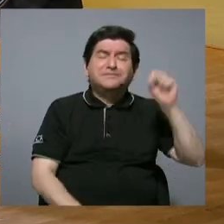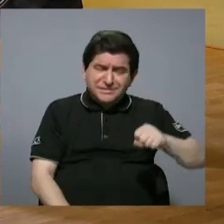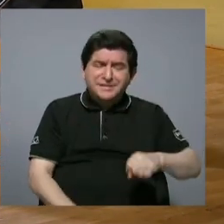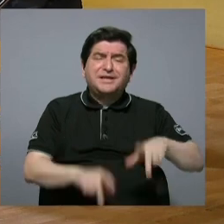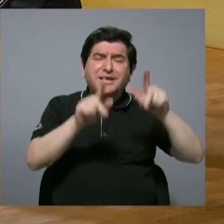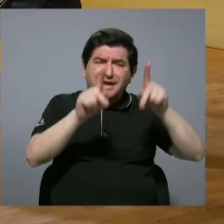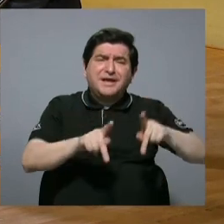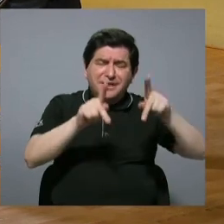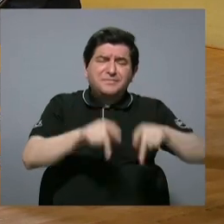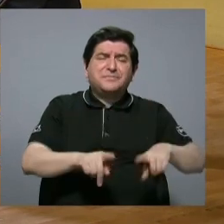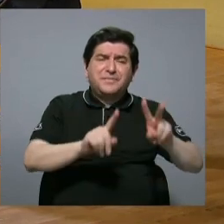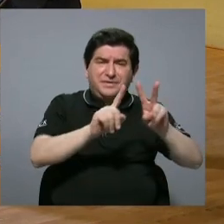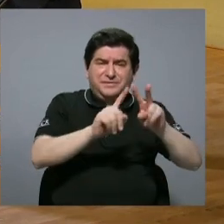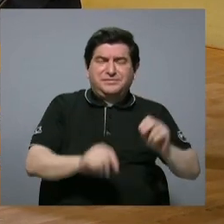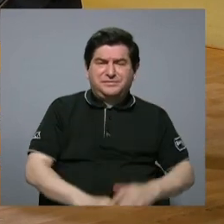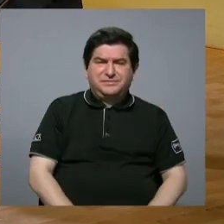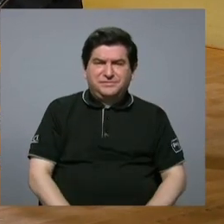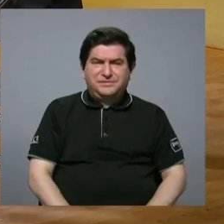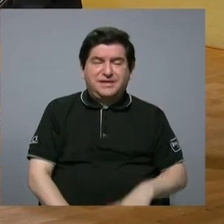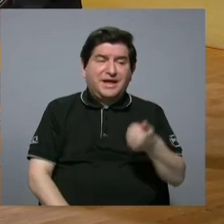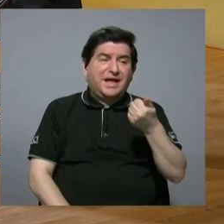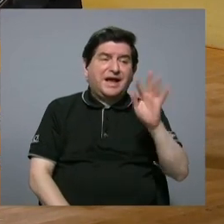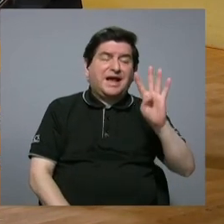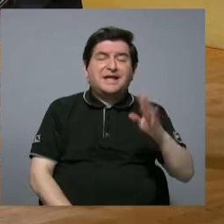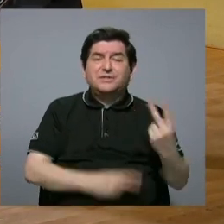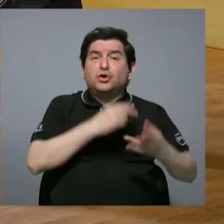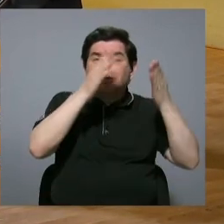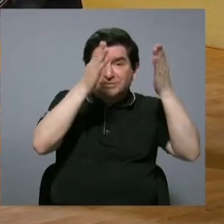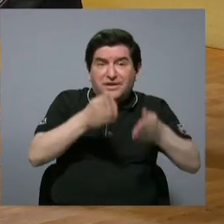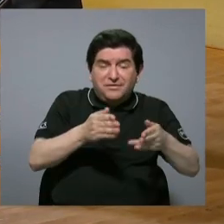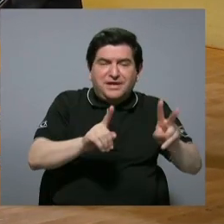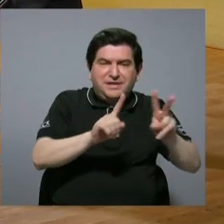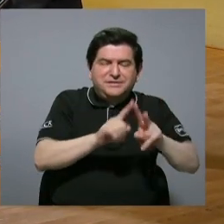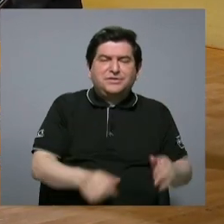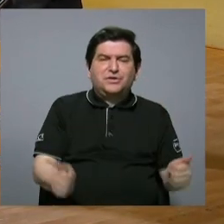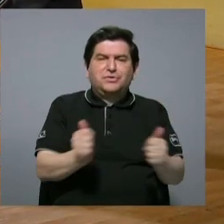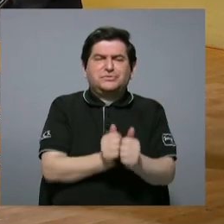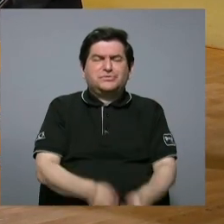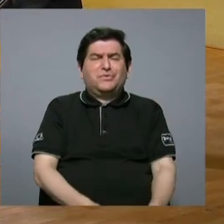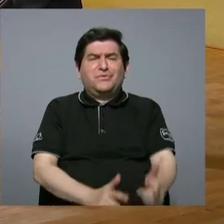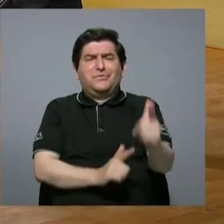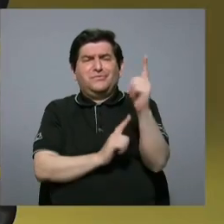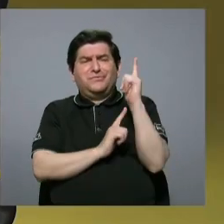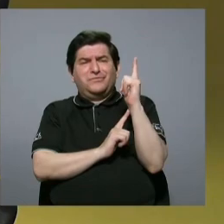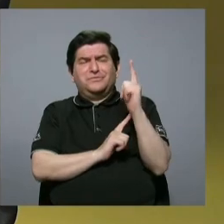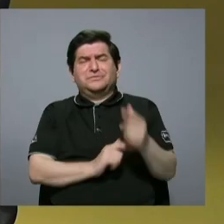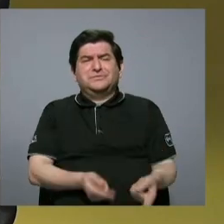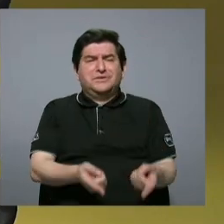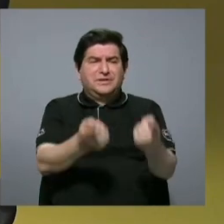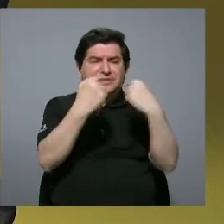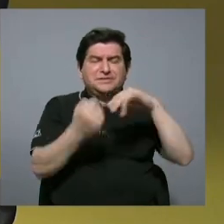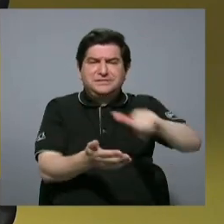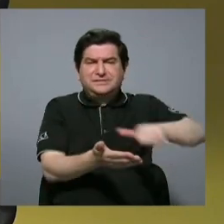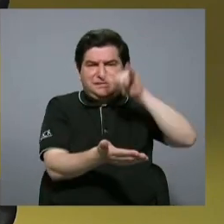eran 14 vecinos de Nicoya armados con fusiles traídos de San